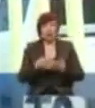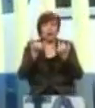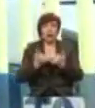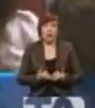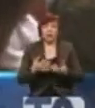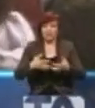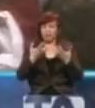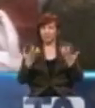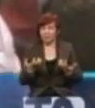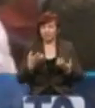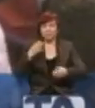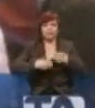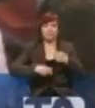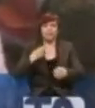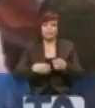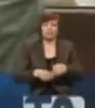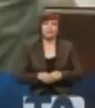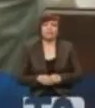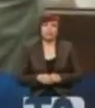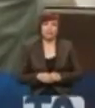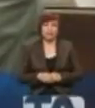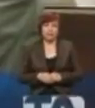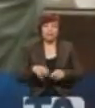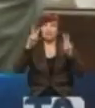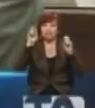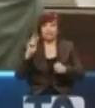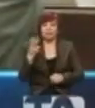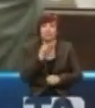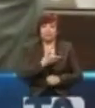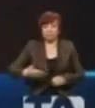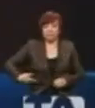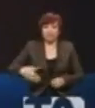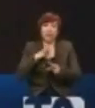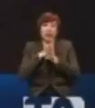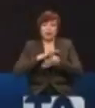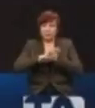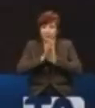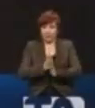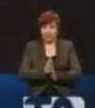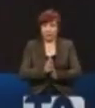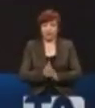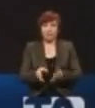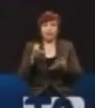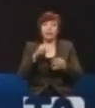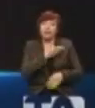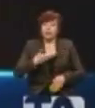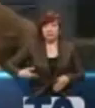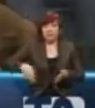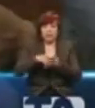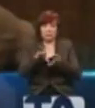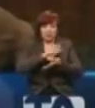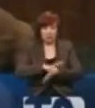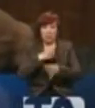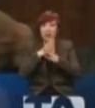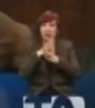la defensa y la fiscalización del vicepresidente, tampoco dice nada. Ni siquiera el presidente de la Asamblea, que a finales